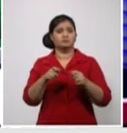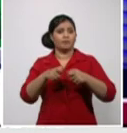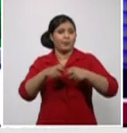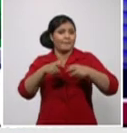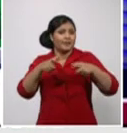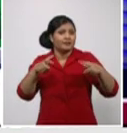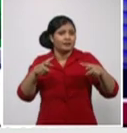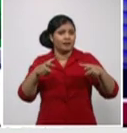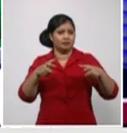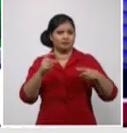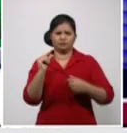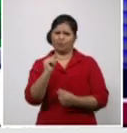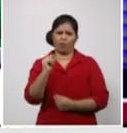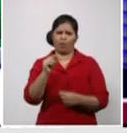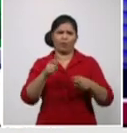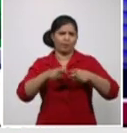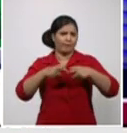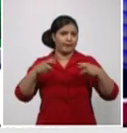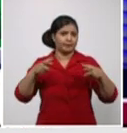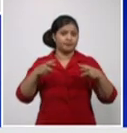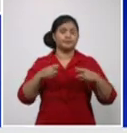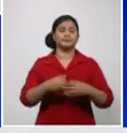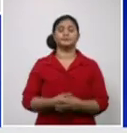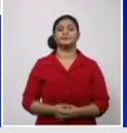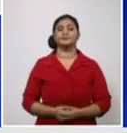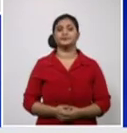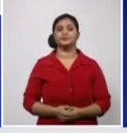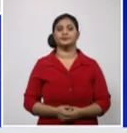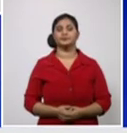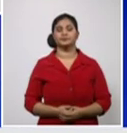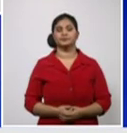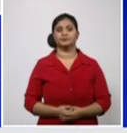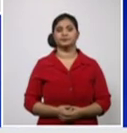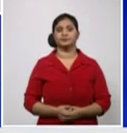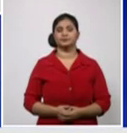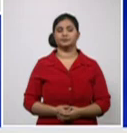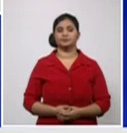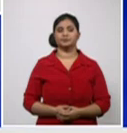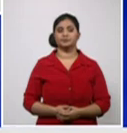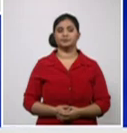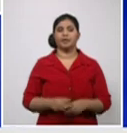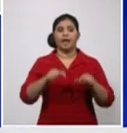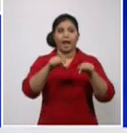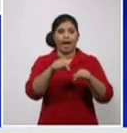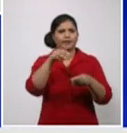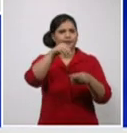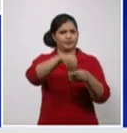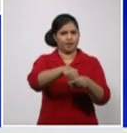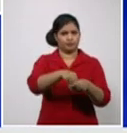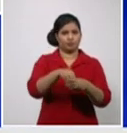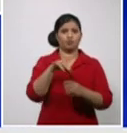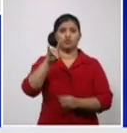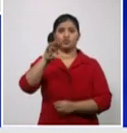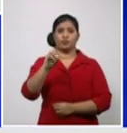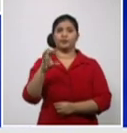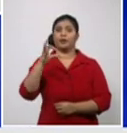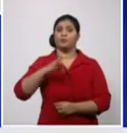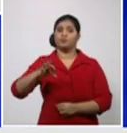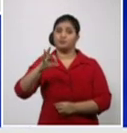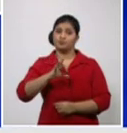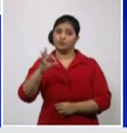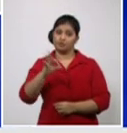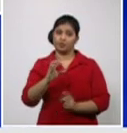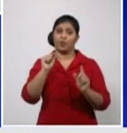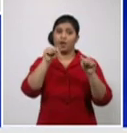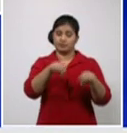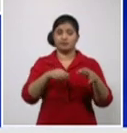curva tiende a la disminución, con una dispersión del 90% de sus municipios, el cabecera con